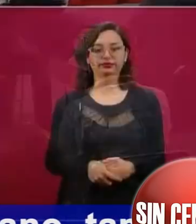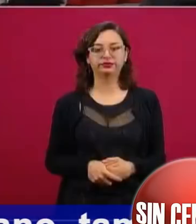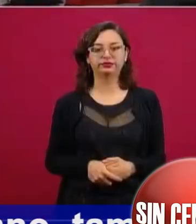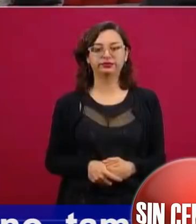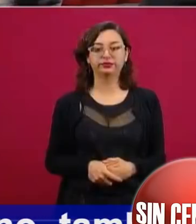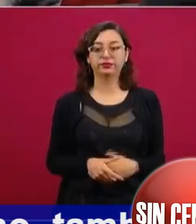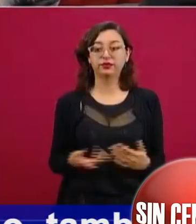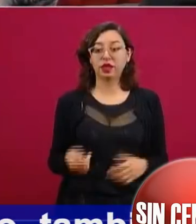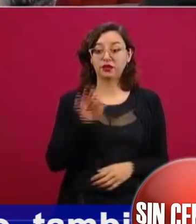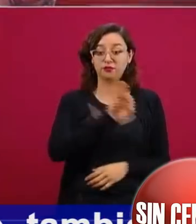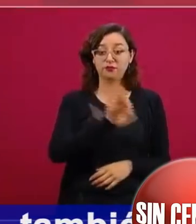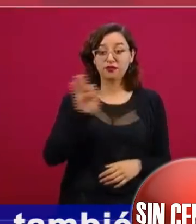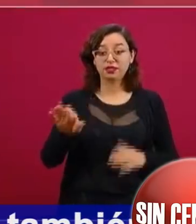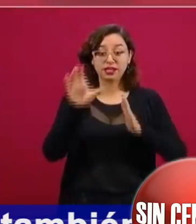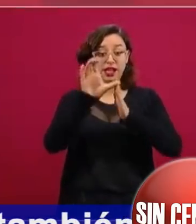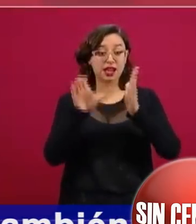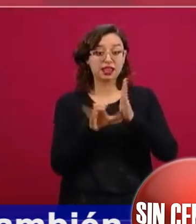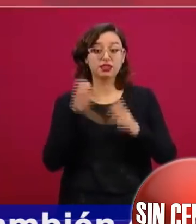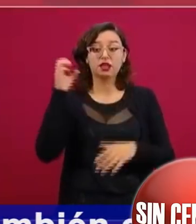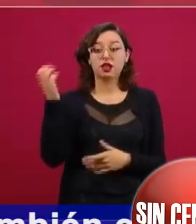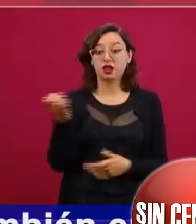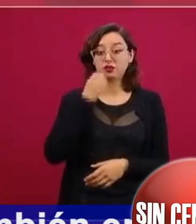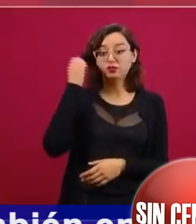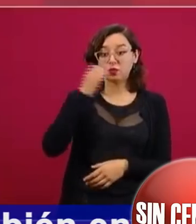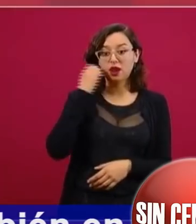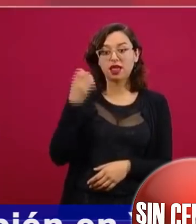escolar se tiene que publicar